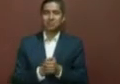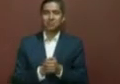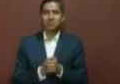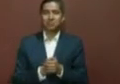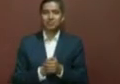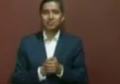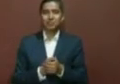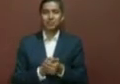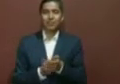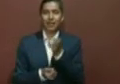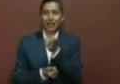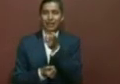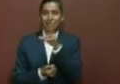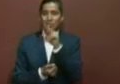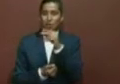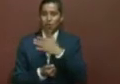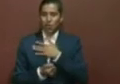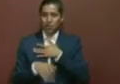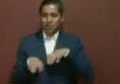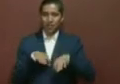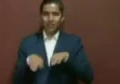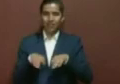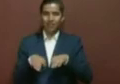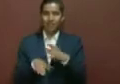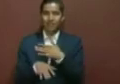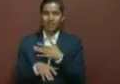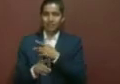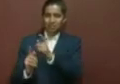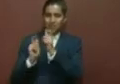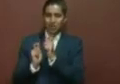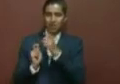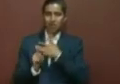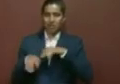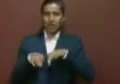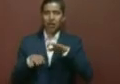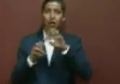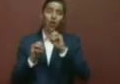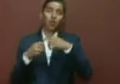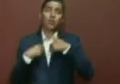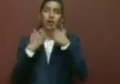no es la tarea que yo tengo encomendada o lo que yo quiero hacer.